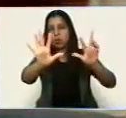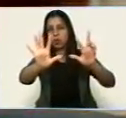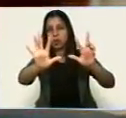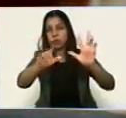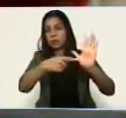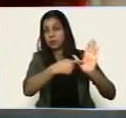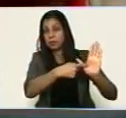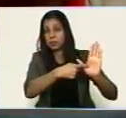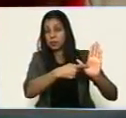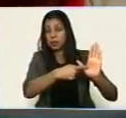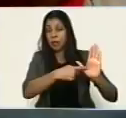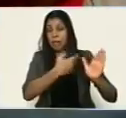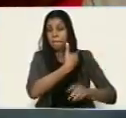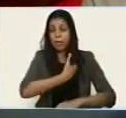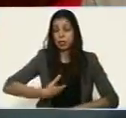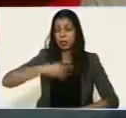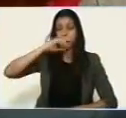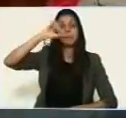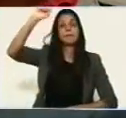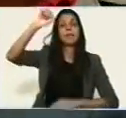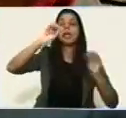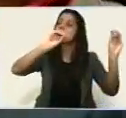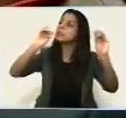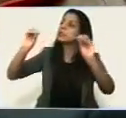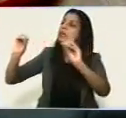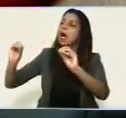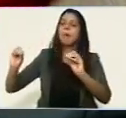Y el presidente llamó a una asamblea nacional constituyente.